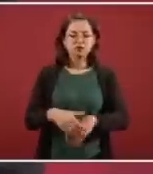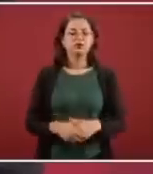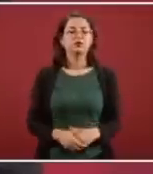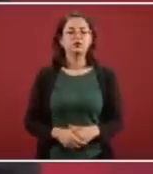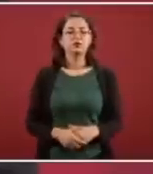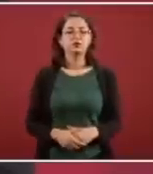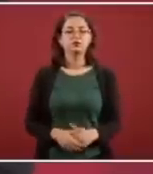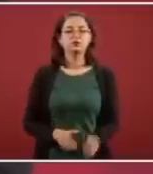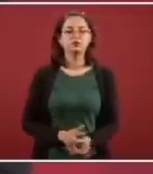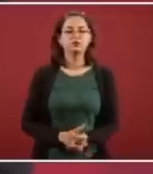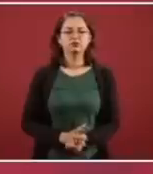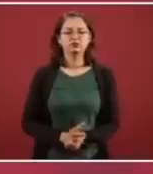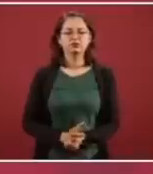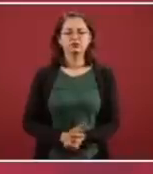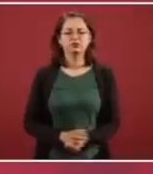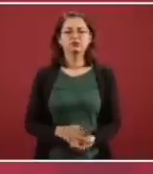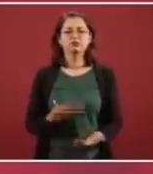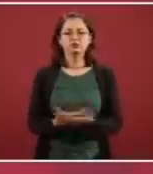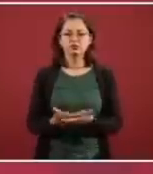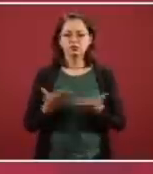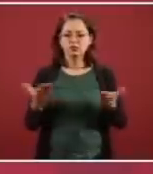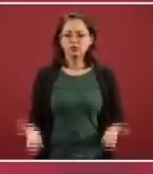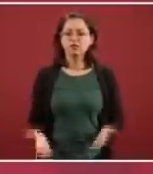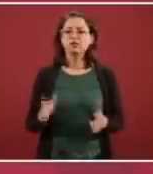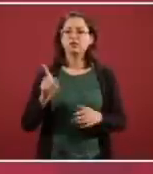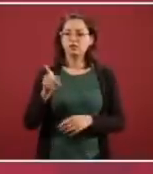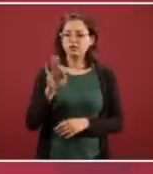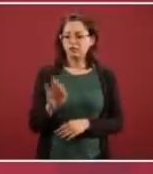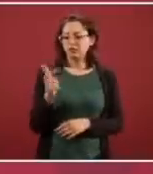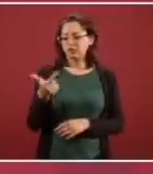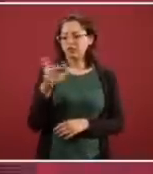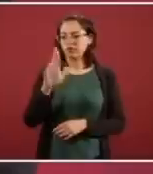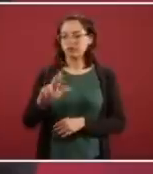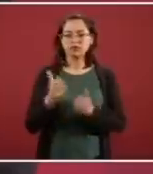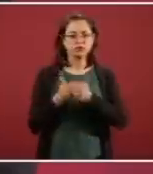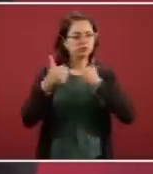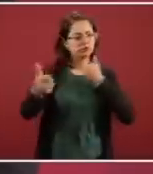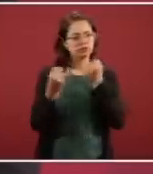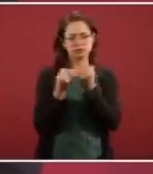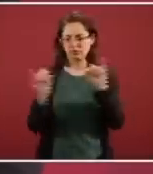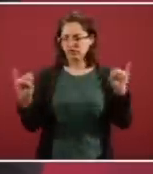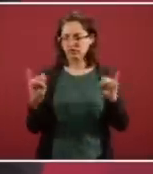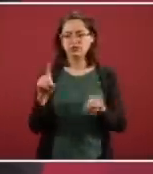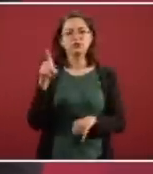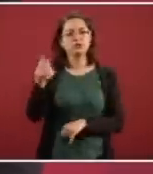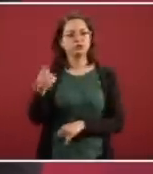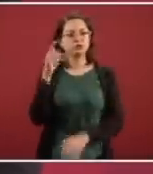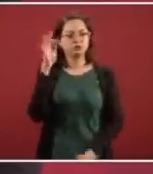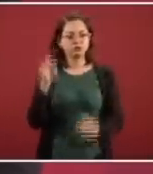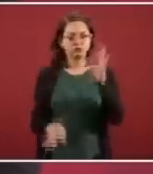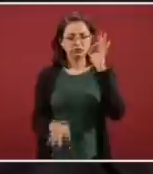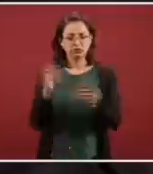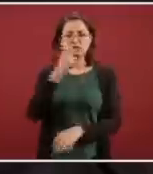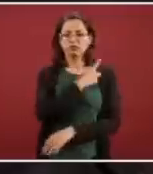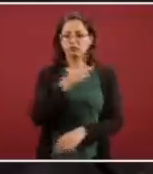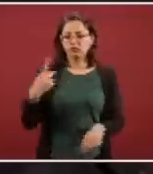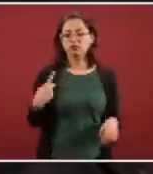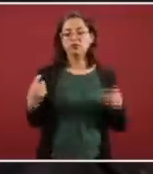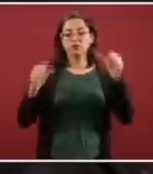y ahora hay independencia, hay autonomía, el fiscal tiene que actuar.